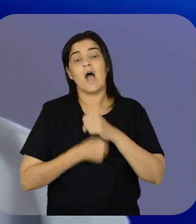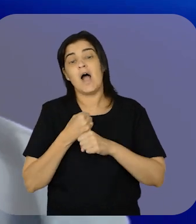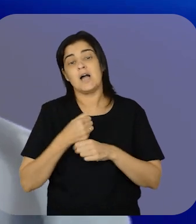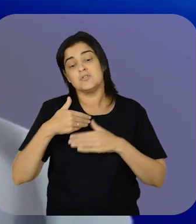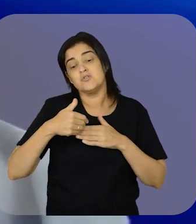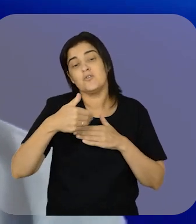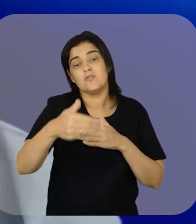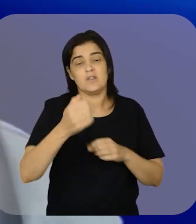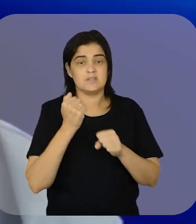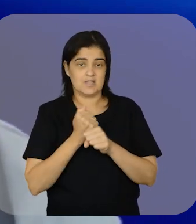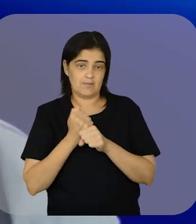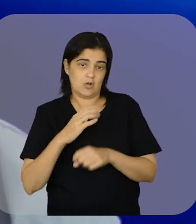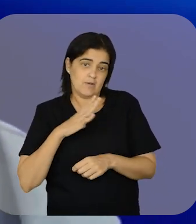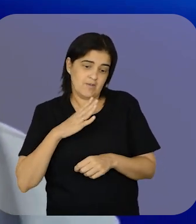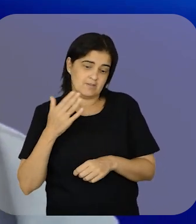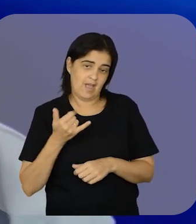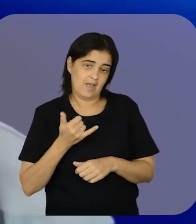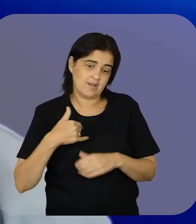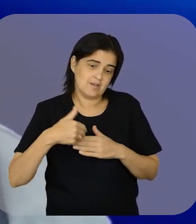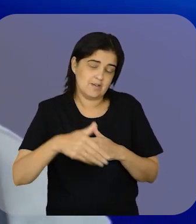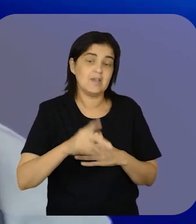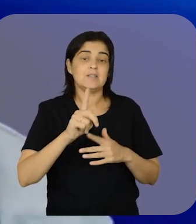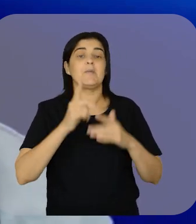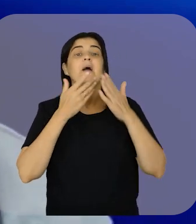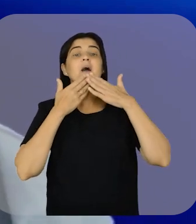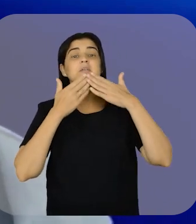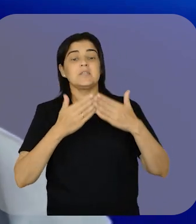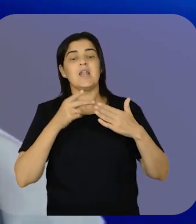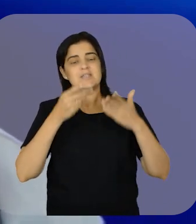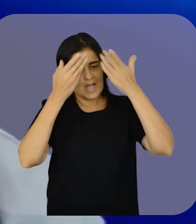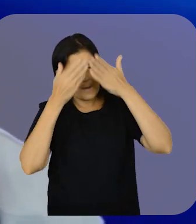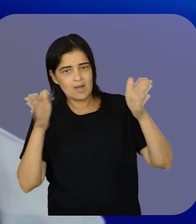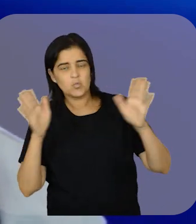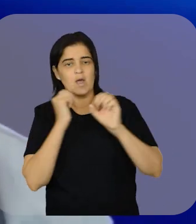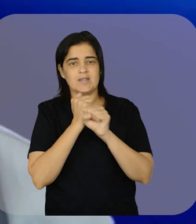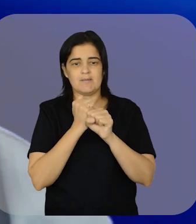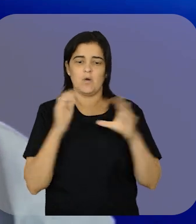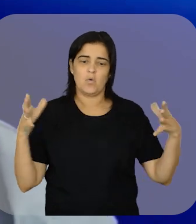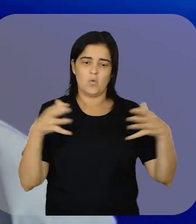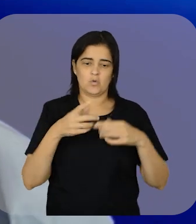trabajo que van a tener. Así que, bueno, agradecerles también esa apertura de trabajo